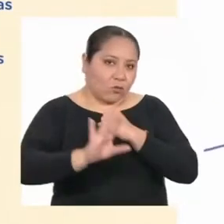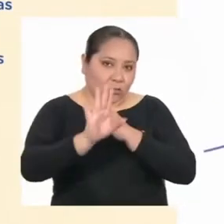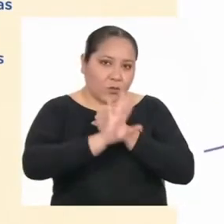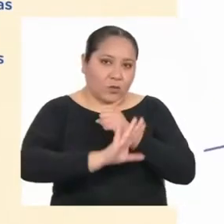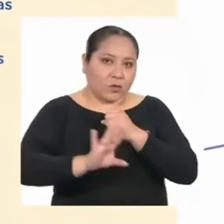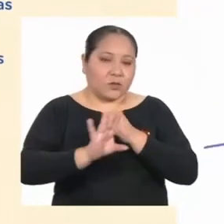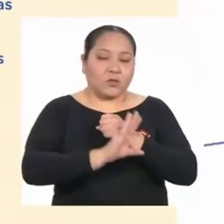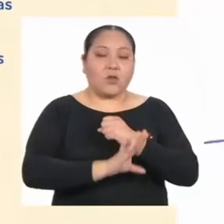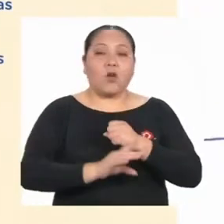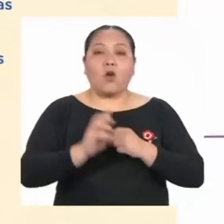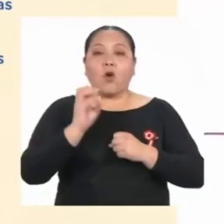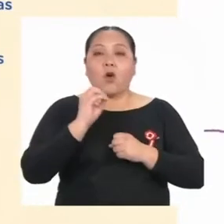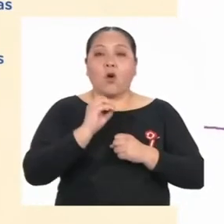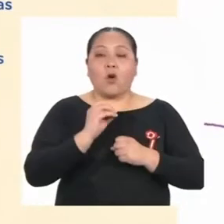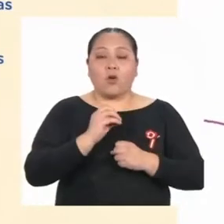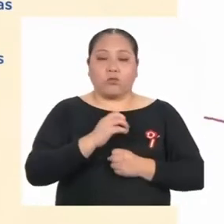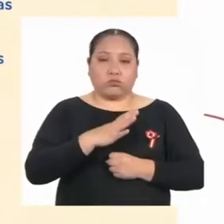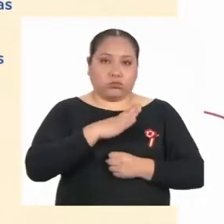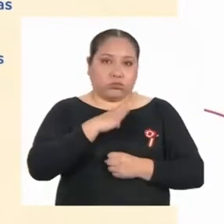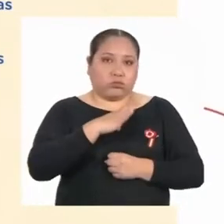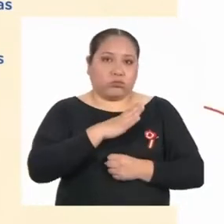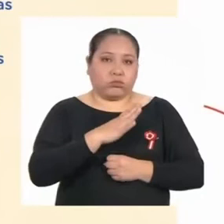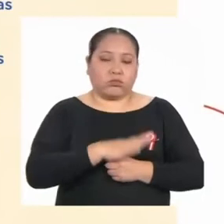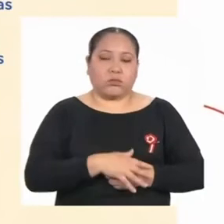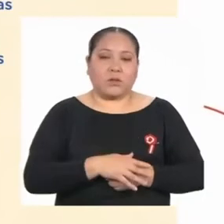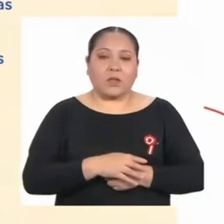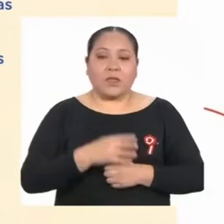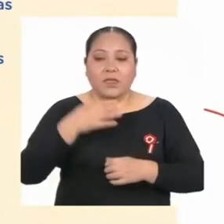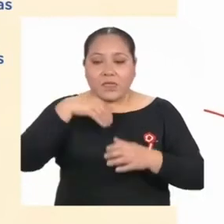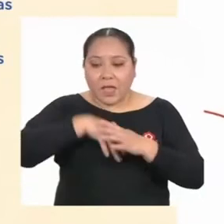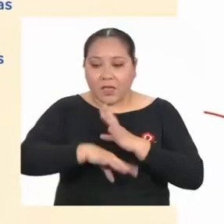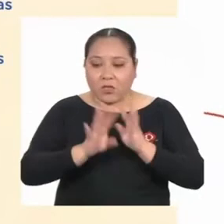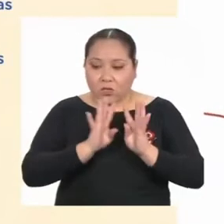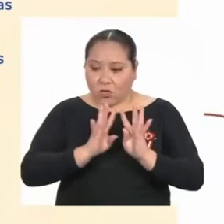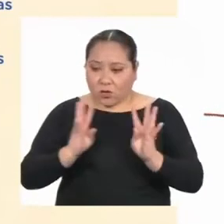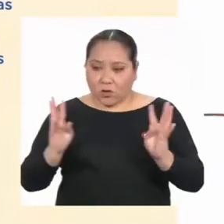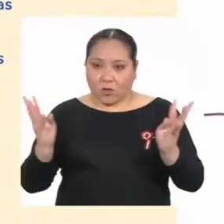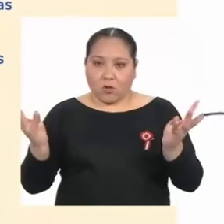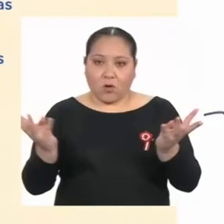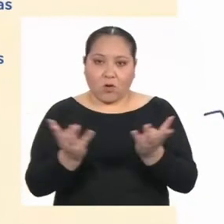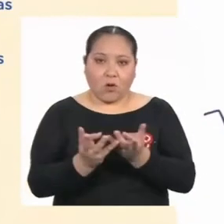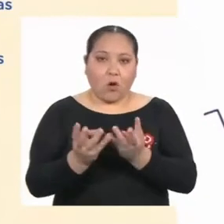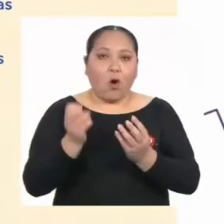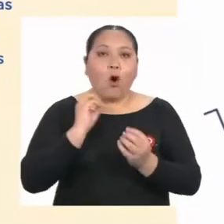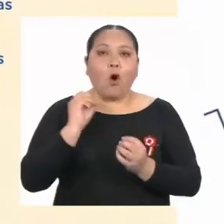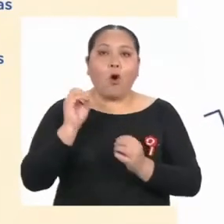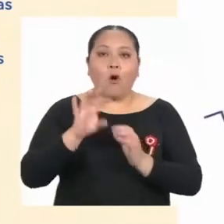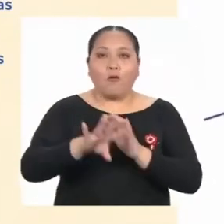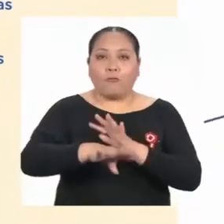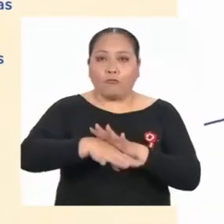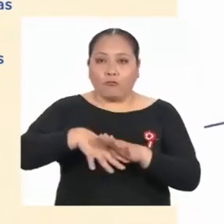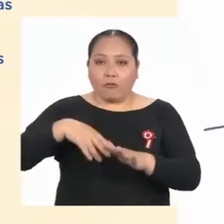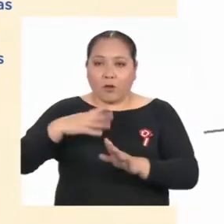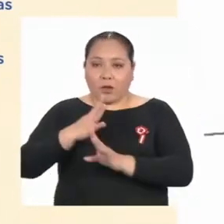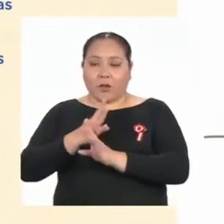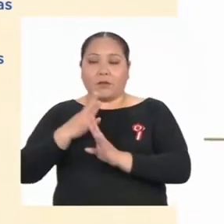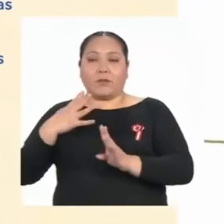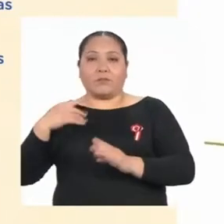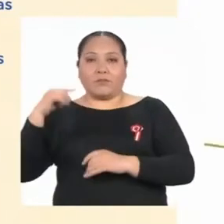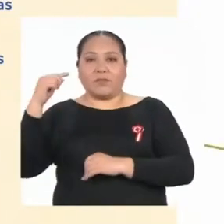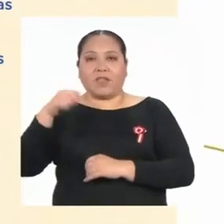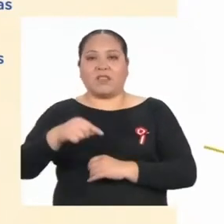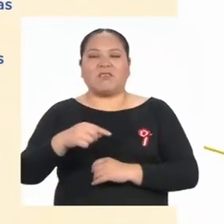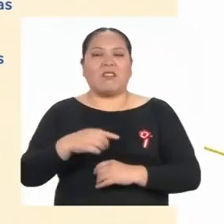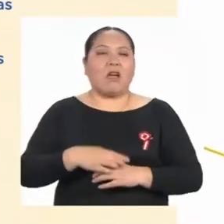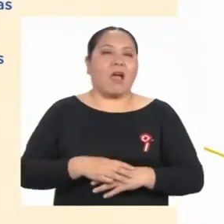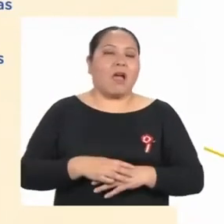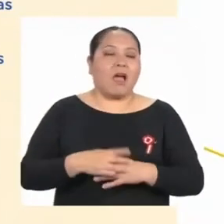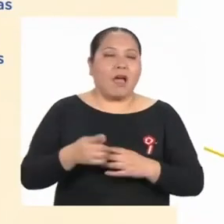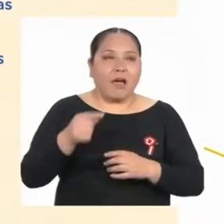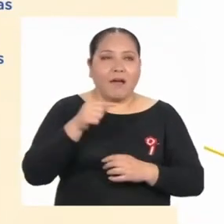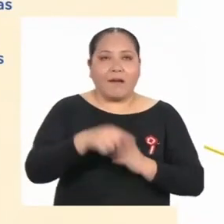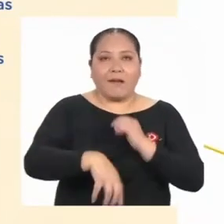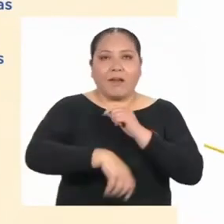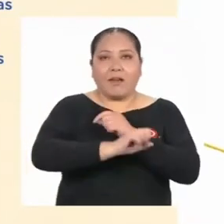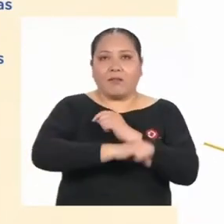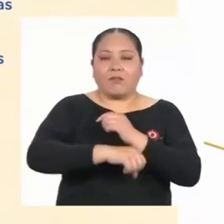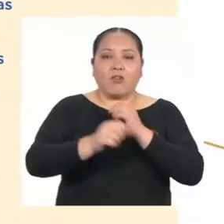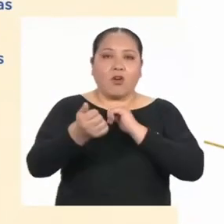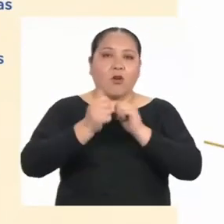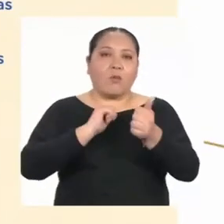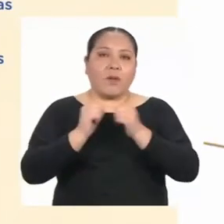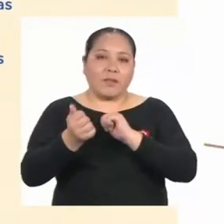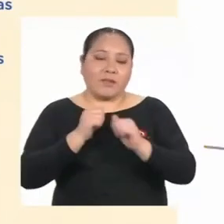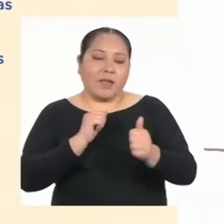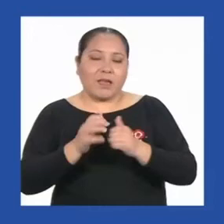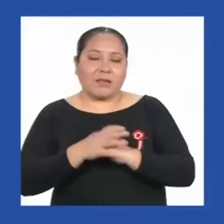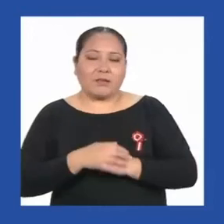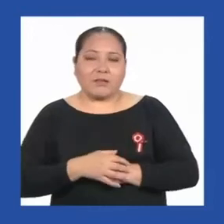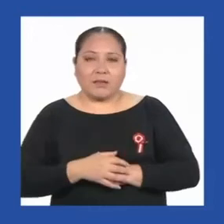fuera como dentro de la tribuna, y bajo pretexto de un partido dan rienda suelta a su comportamiento